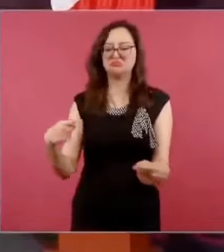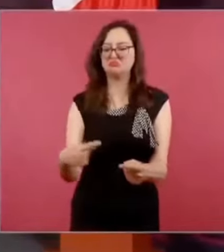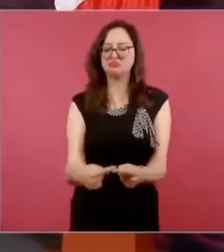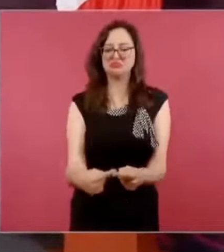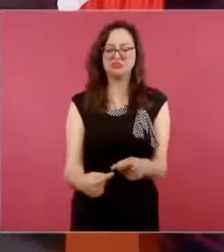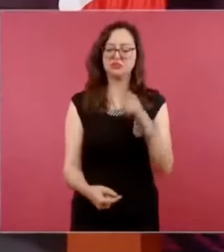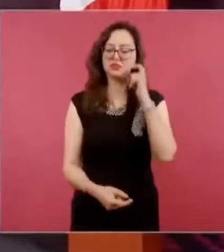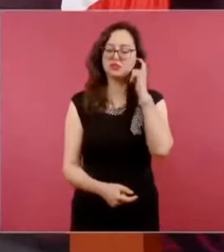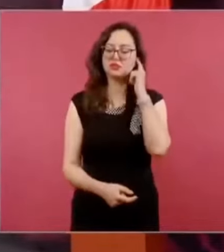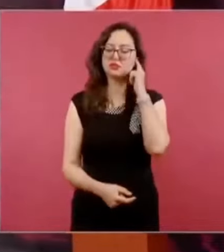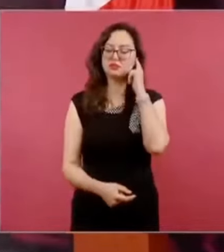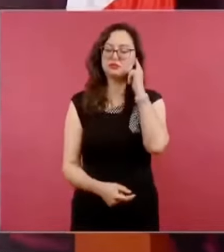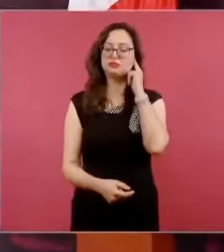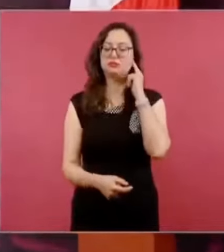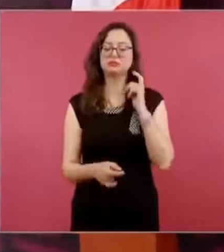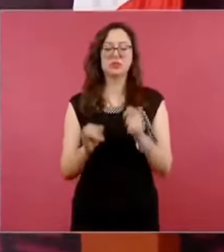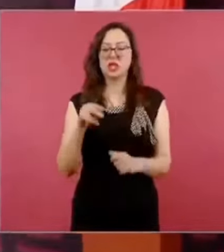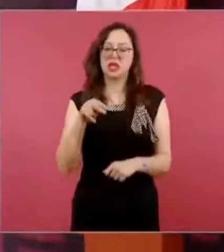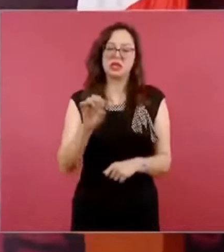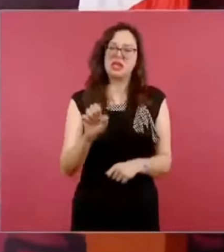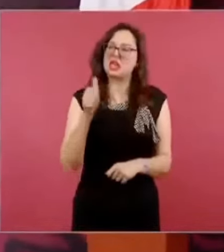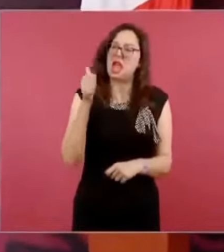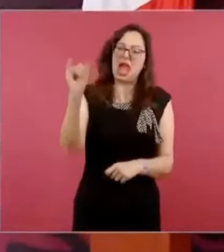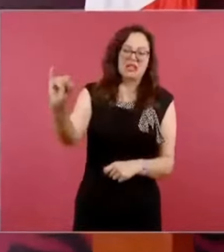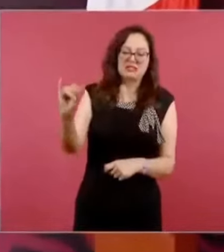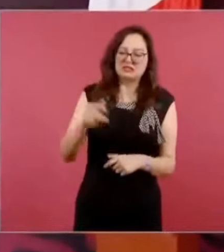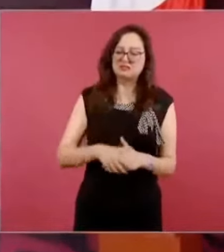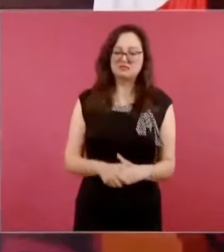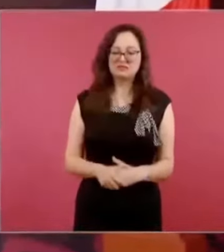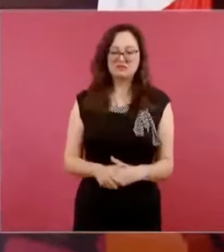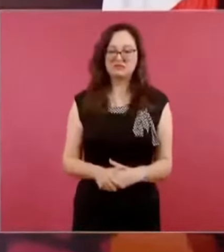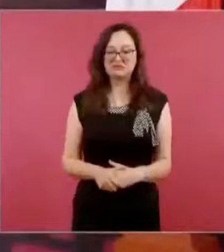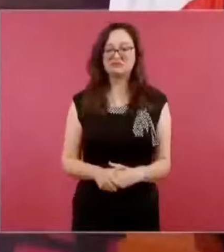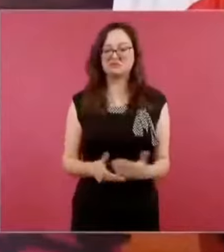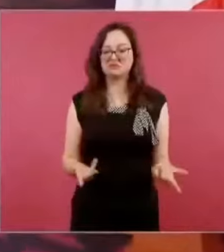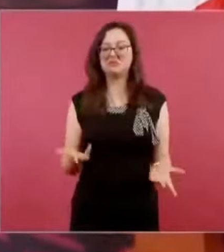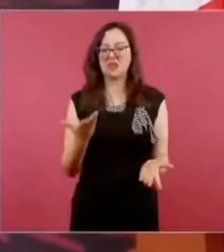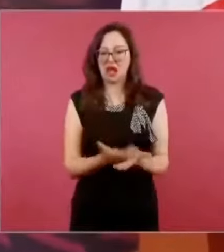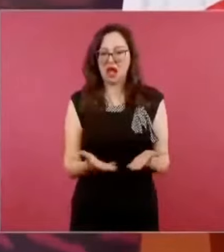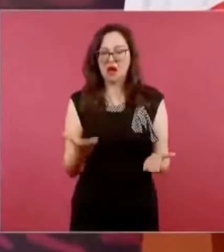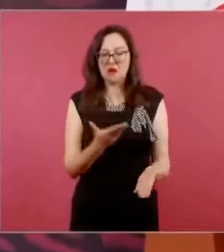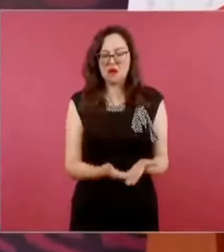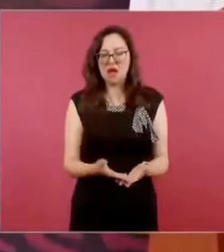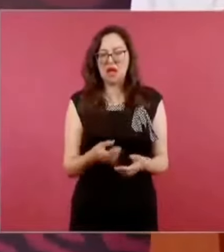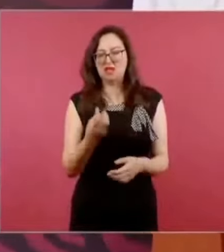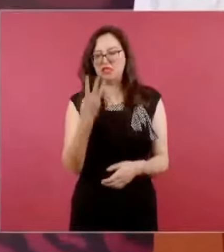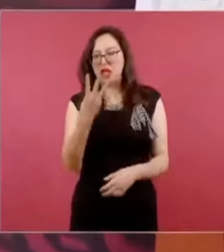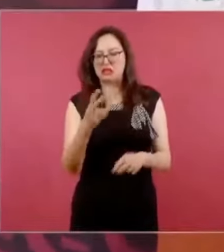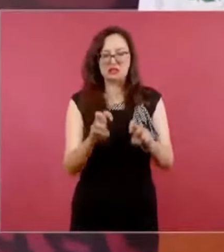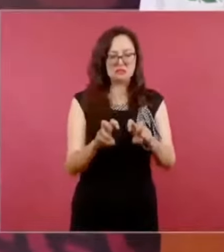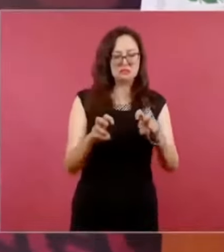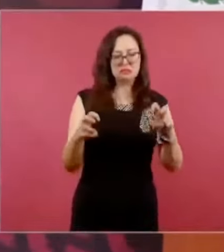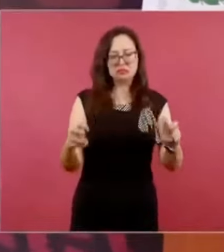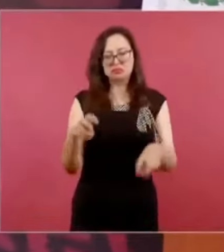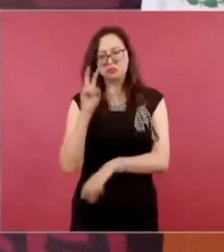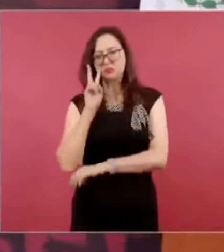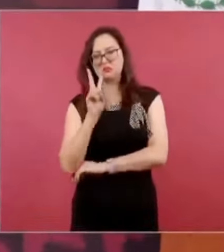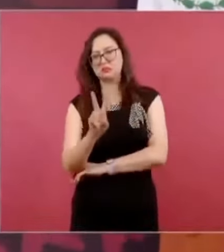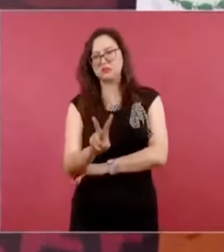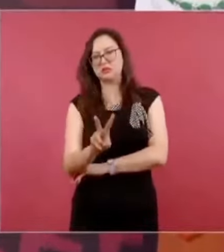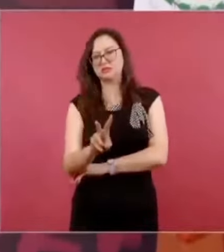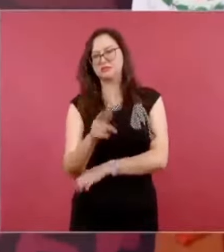de parte de el INE. Y la sentí ahora, la mano negra,